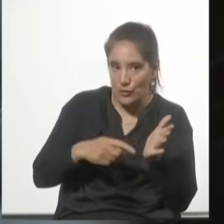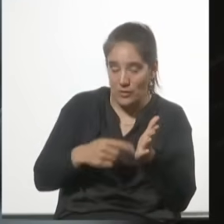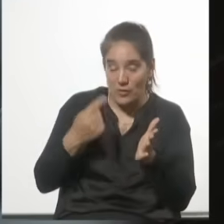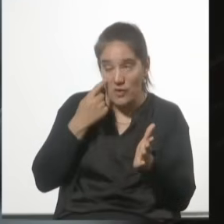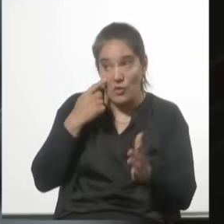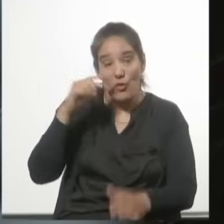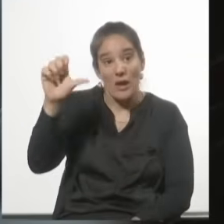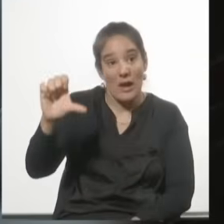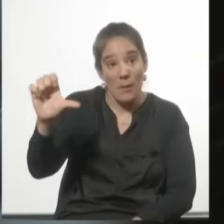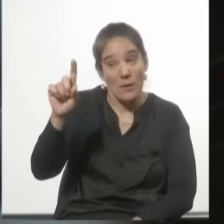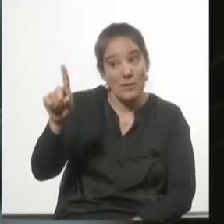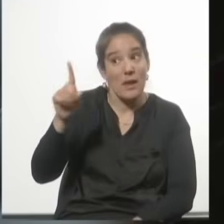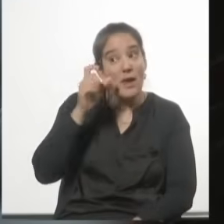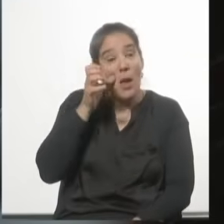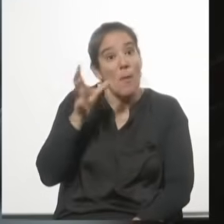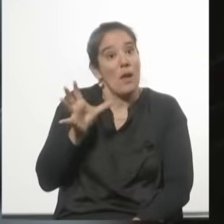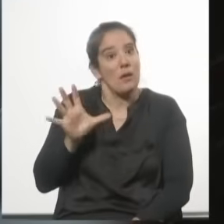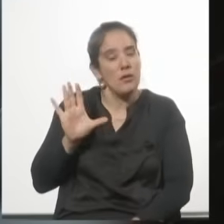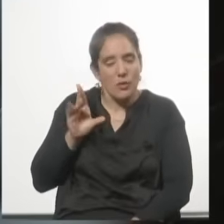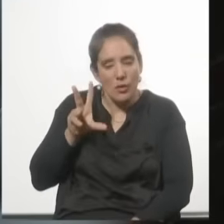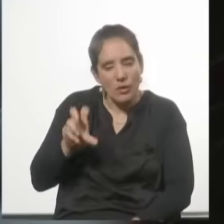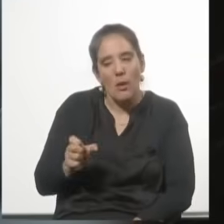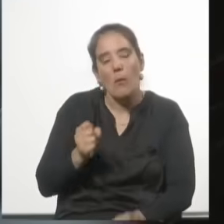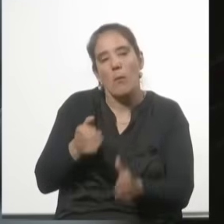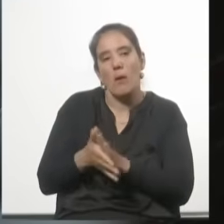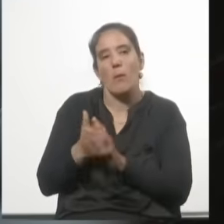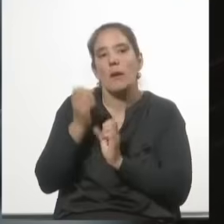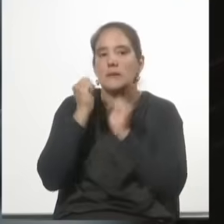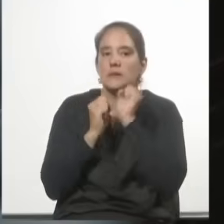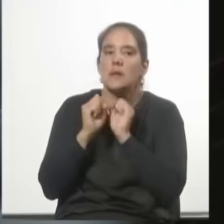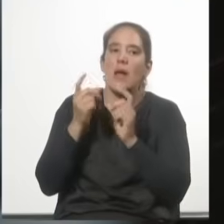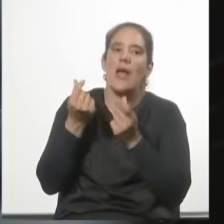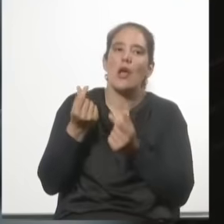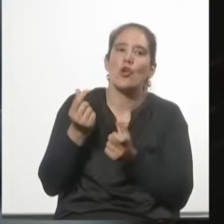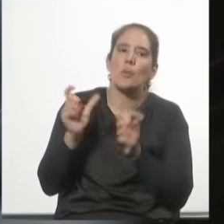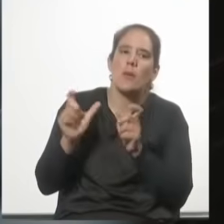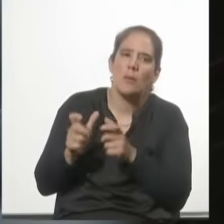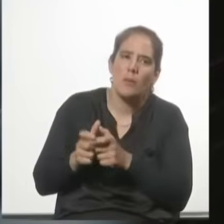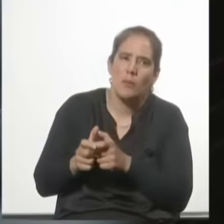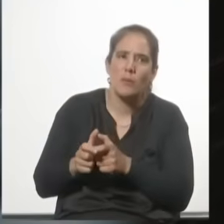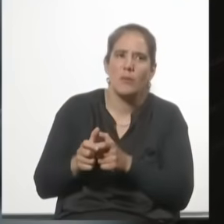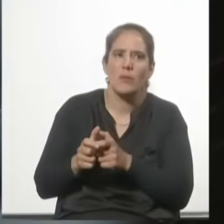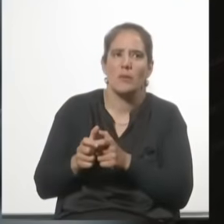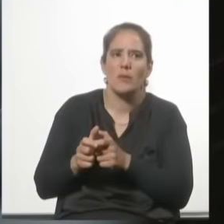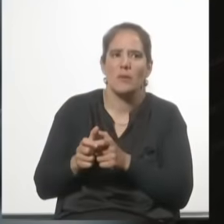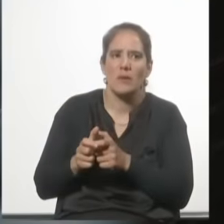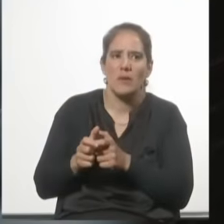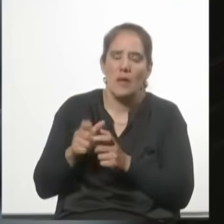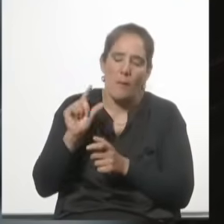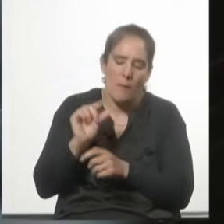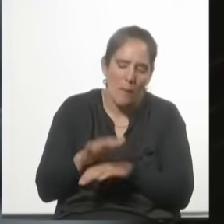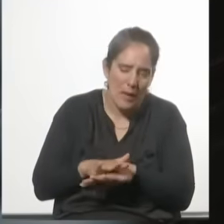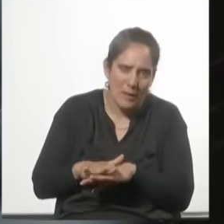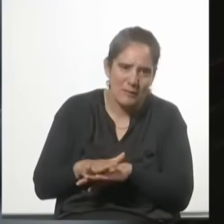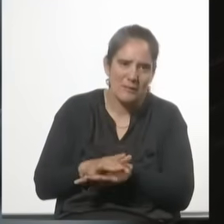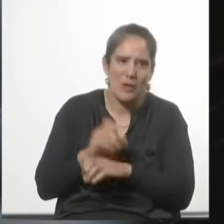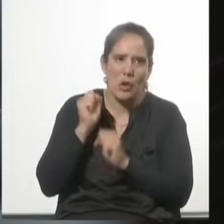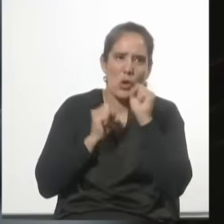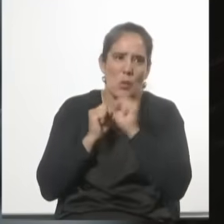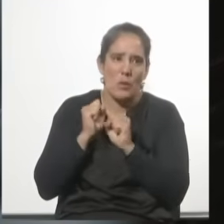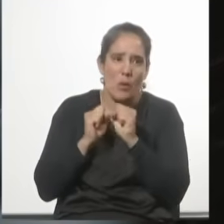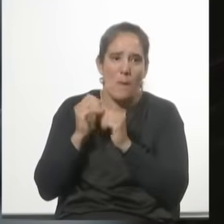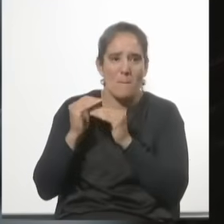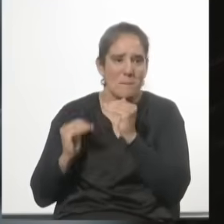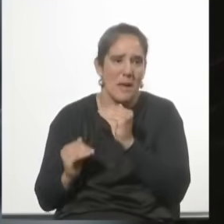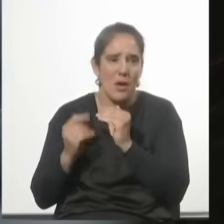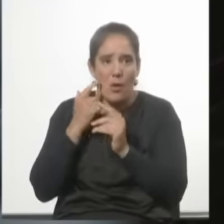con grave riesgo crediticio, con un reducido patrimonio según balance de una escala significativamente muy inferior